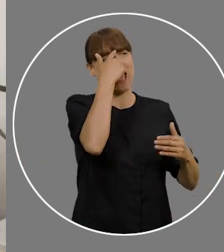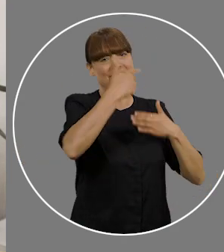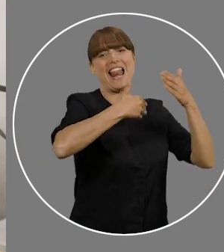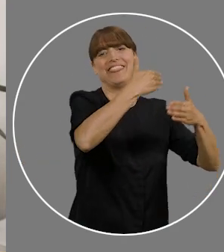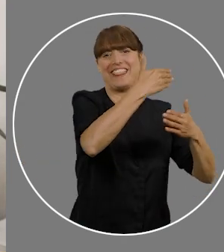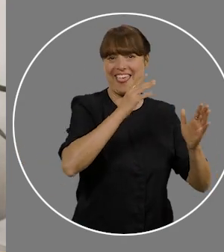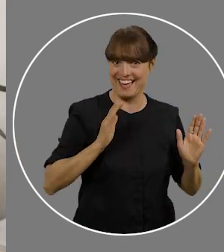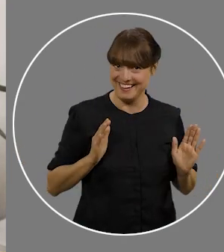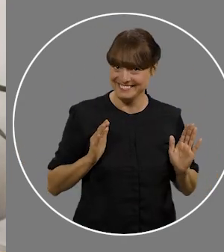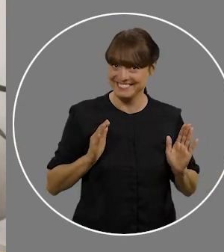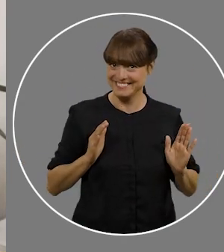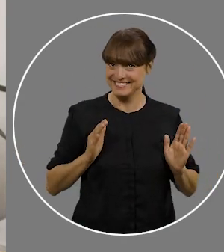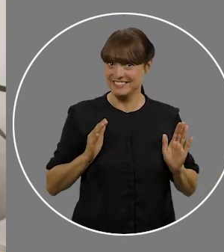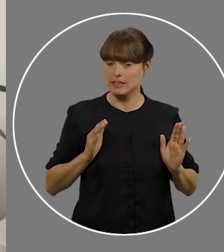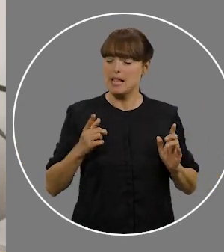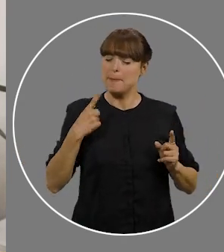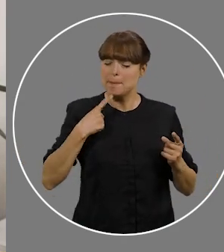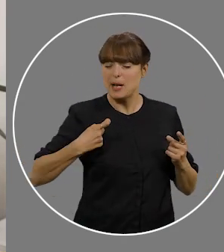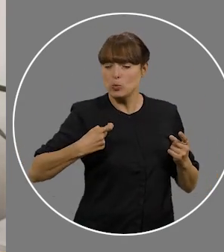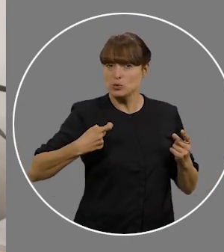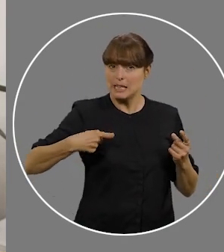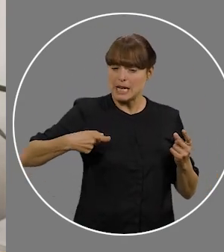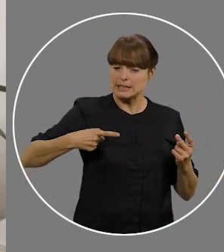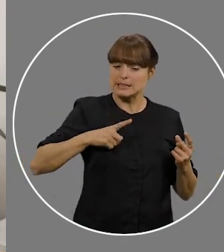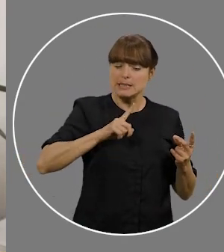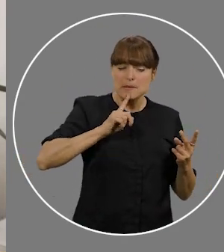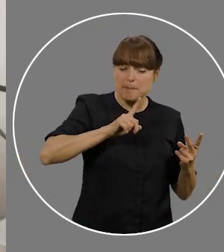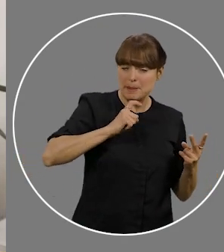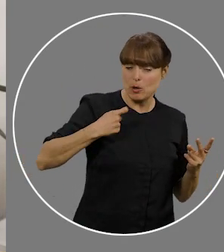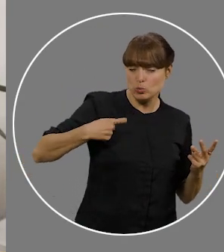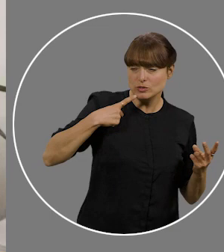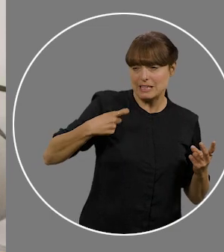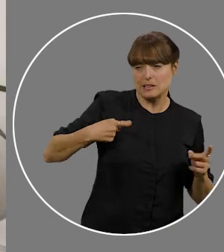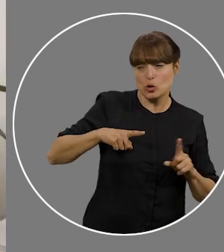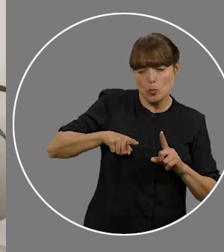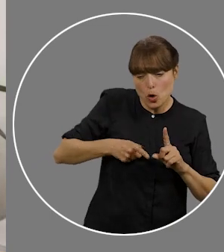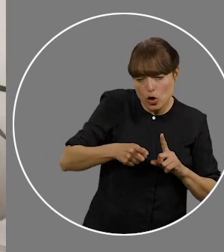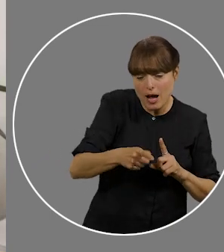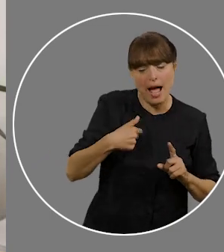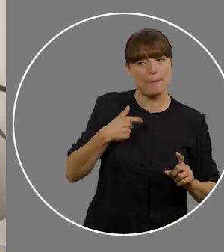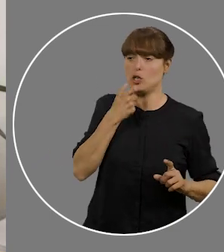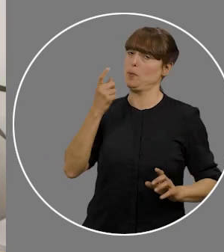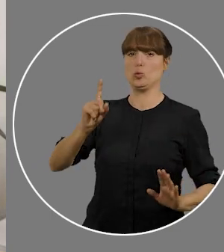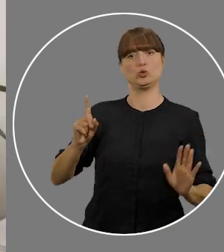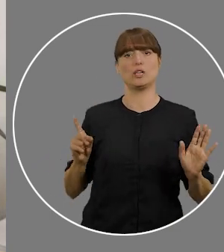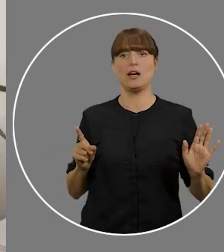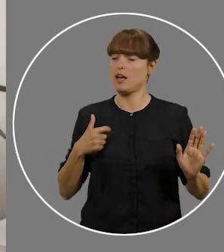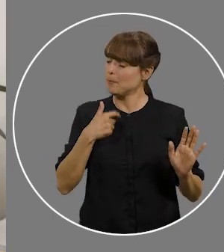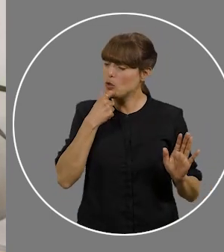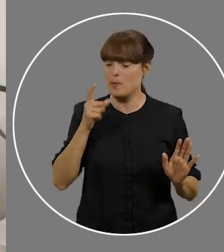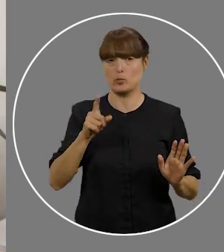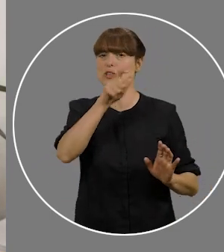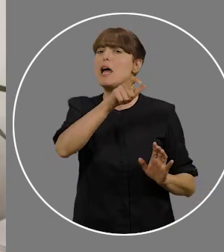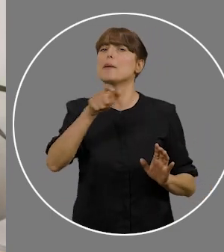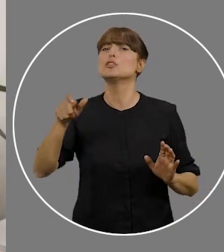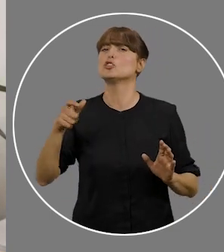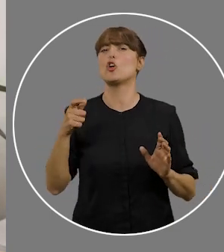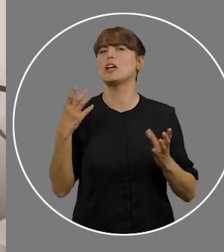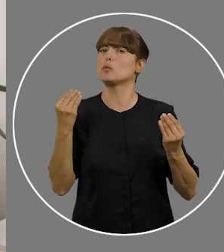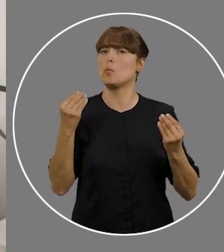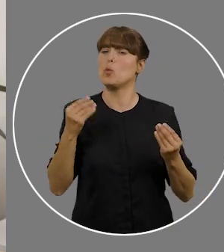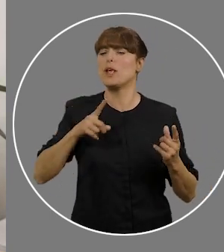muy adelantada. Pero yo las preguntas y las intenciones, eso no lo soporto. Y hay de todo en la